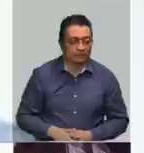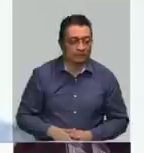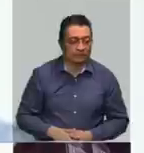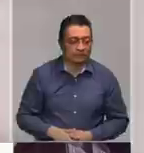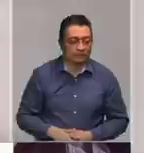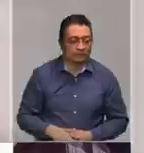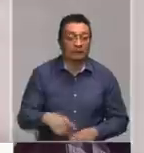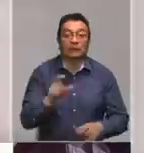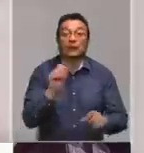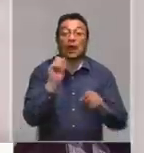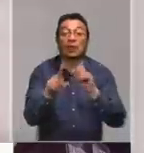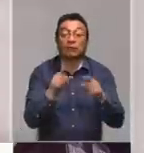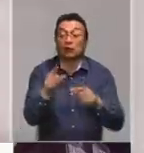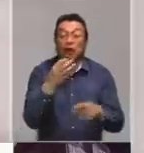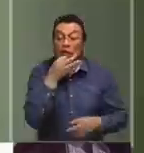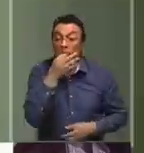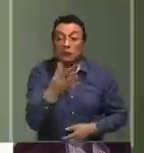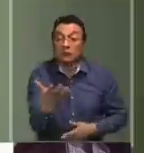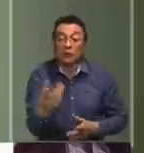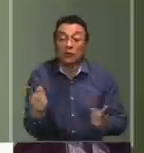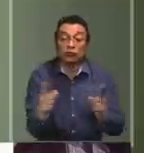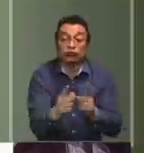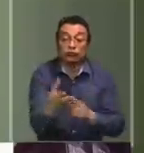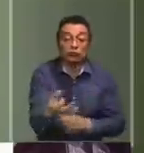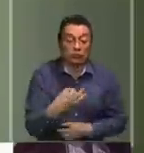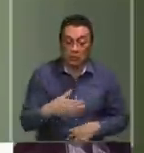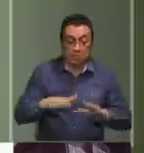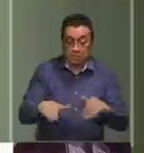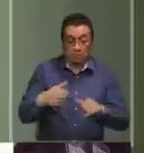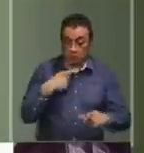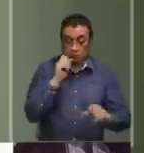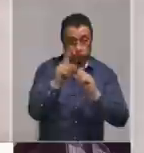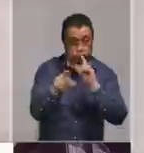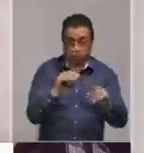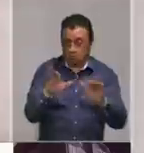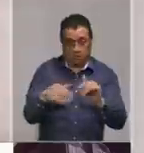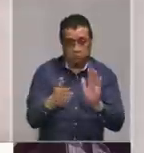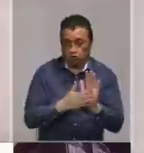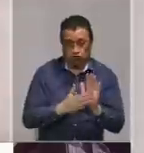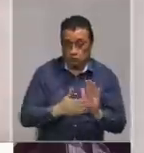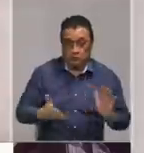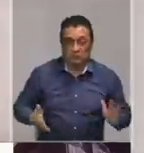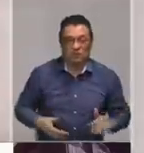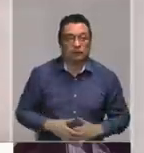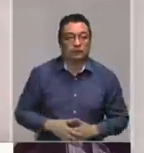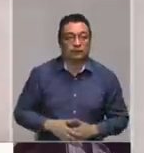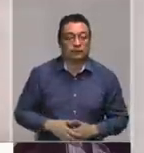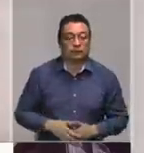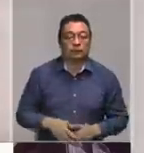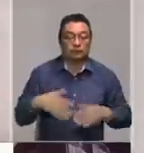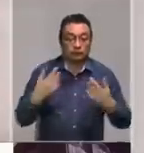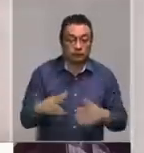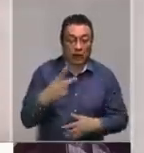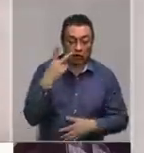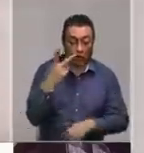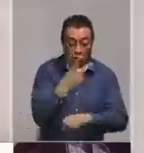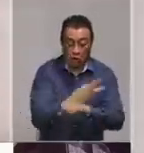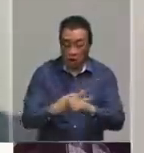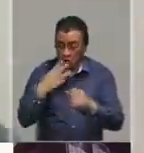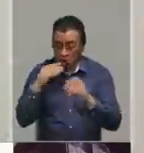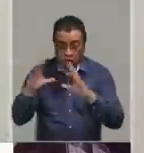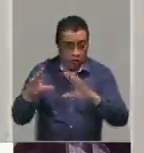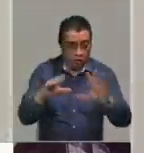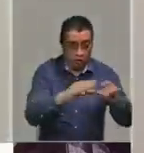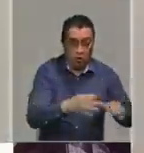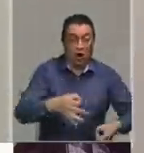Señor defensor, ¿algo que indicar brevemente? Señoría, mantengo mi argumento ya, señora. Cuando se cumplía más de 2 horas de discusión, el juez